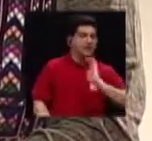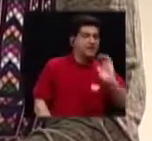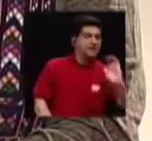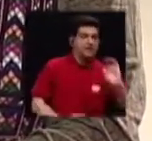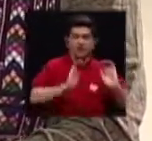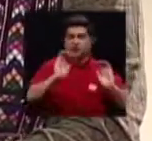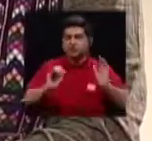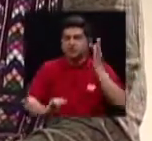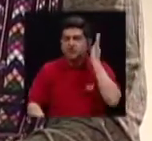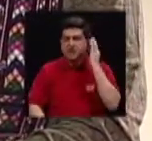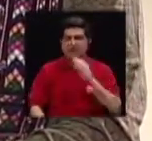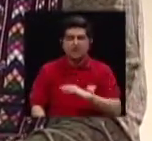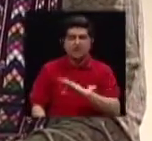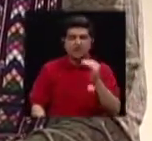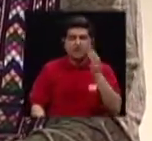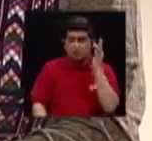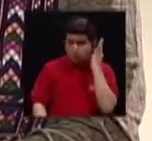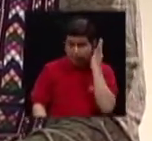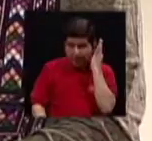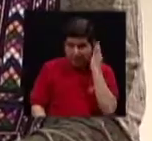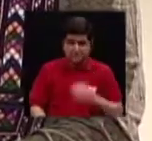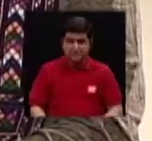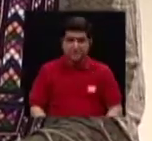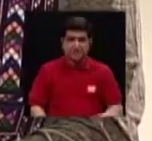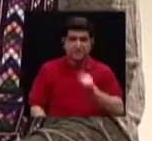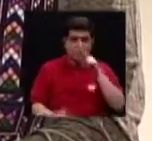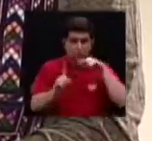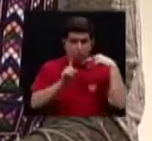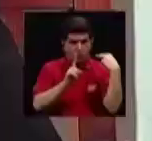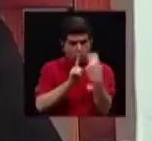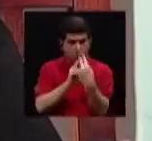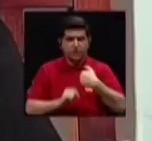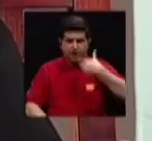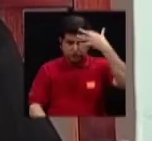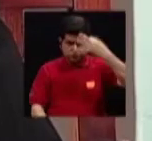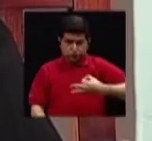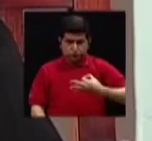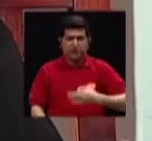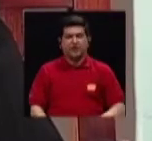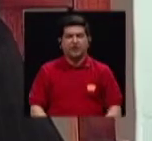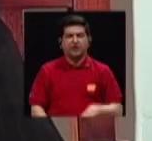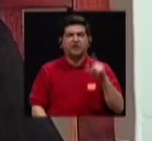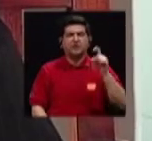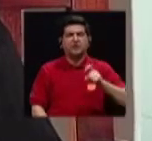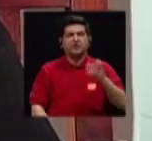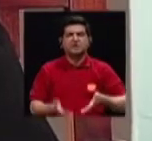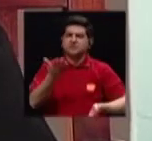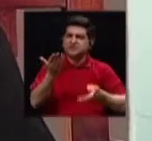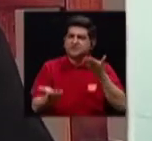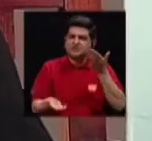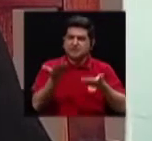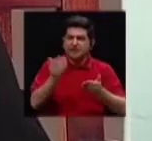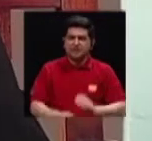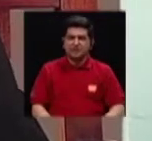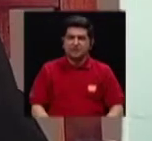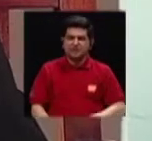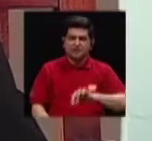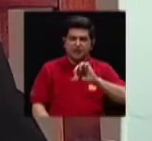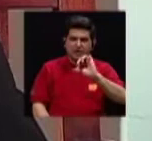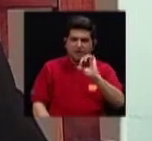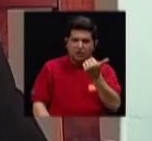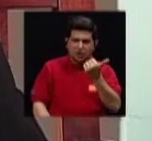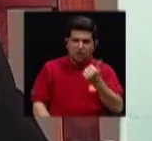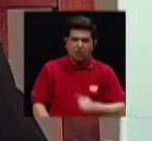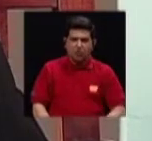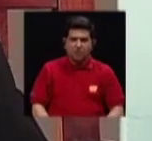y las mujeres. Desde otro punto de vista, creo que debería como que hay otro abordaje